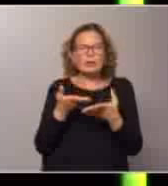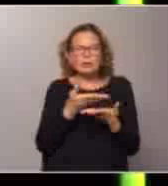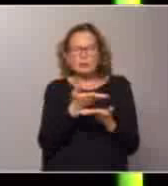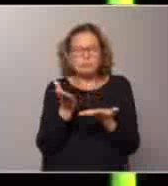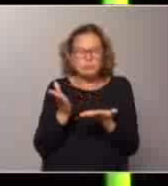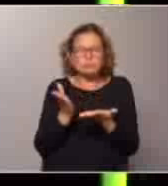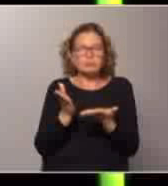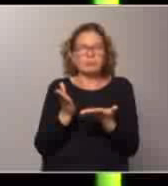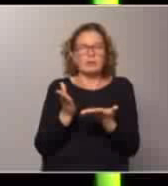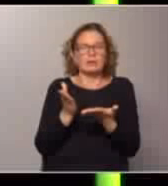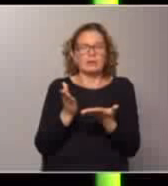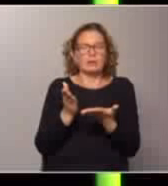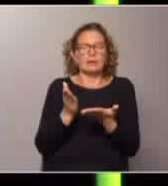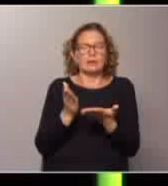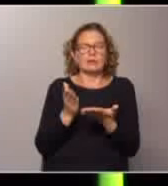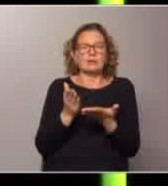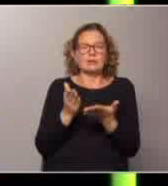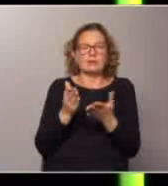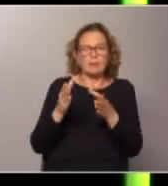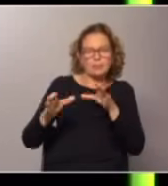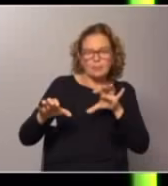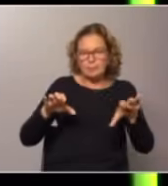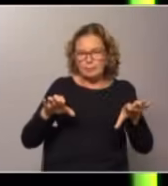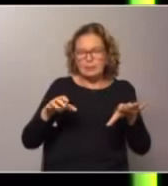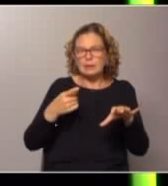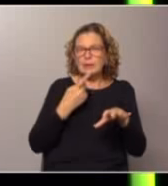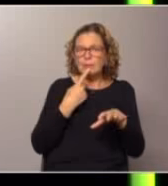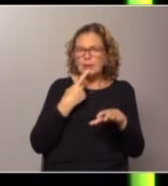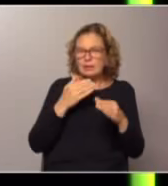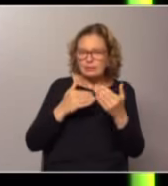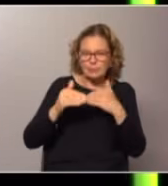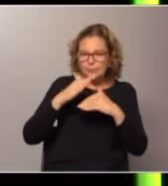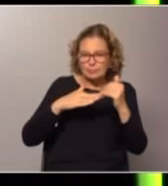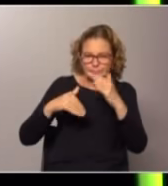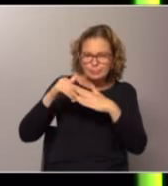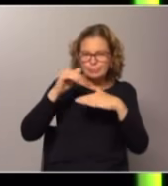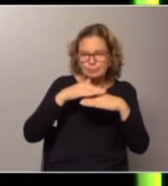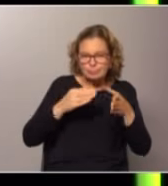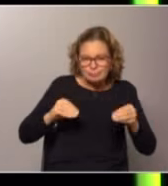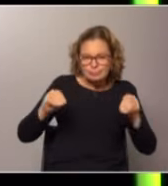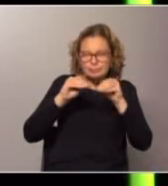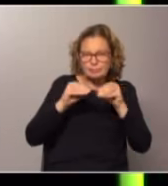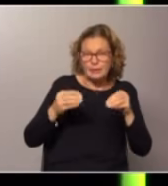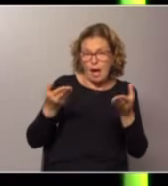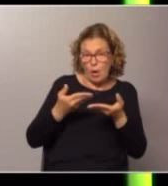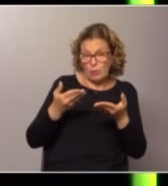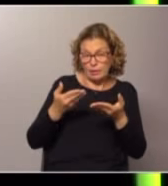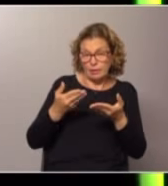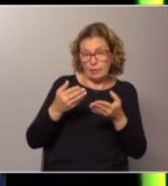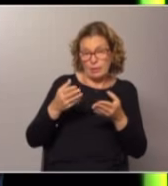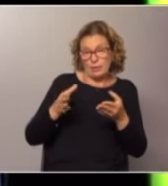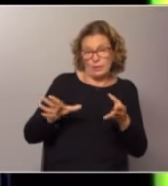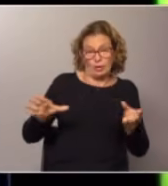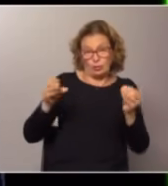discursos de polarización la política está en construcción y se van a seguir usando o sea se usaron ahora pero